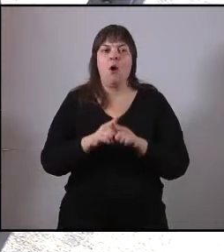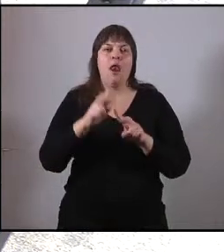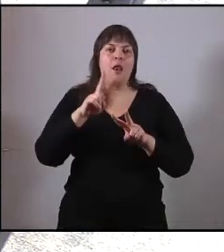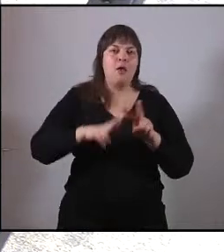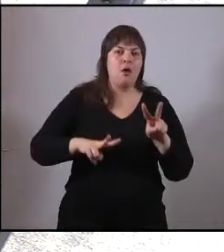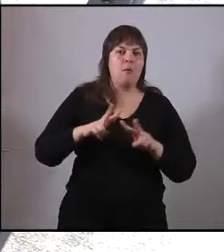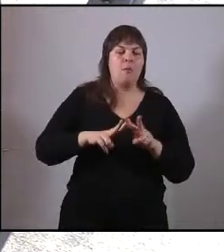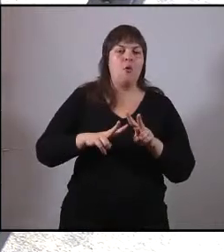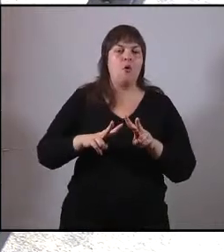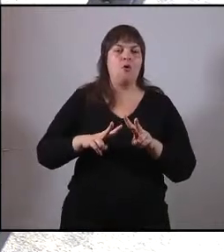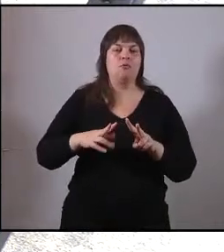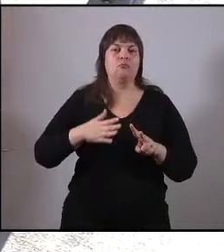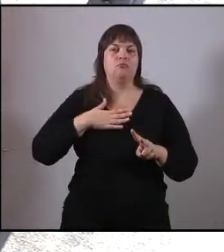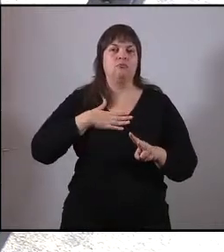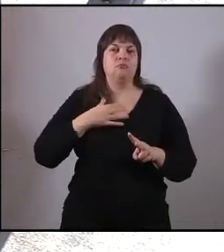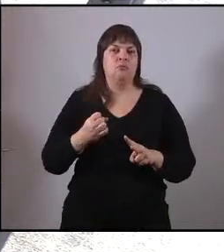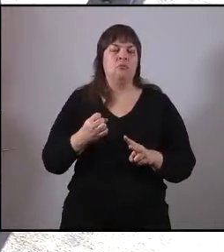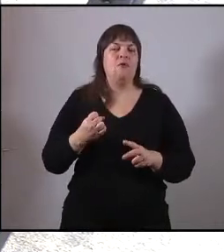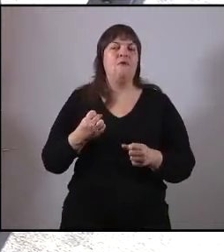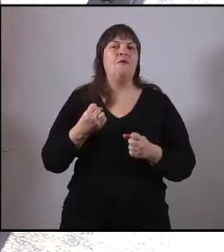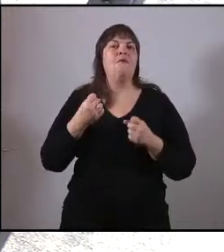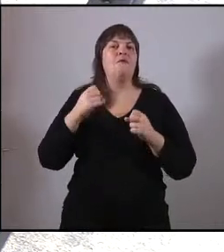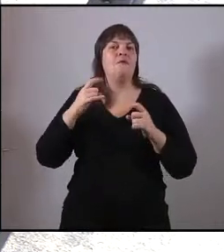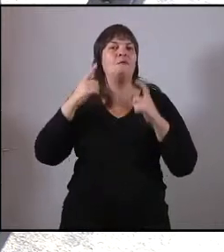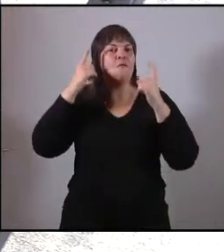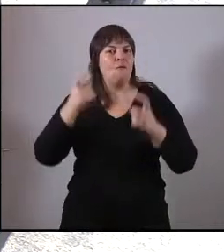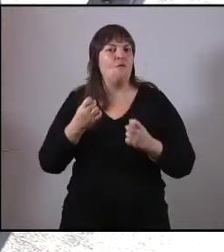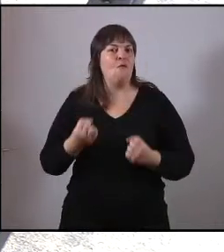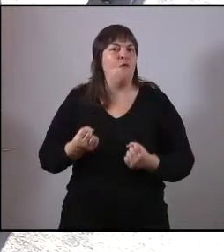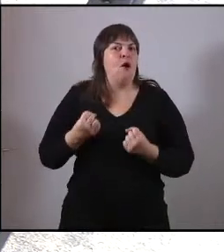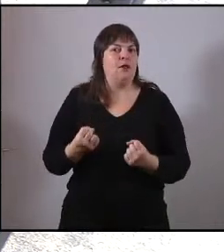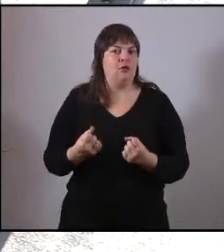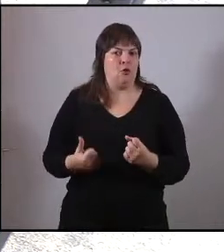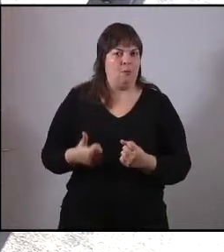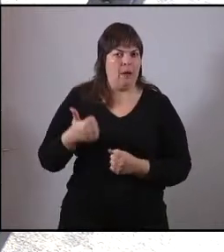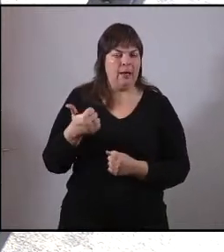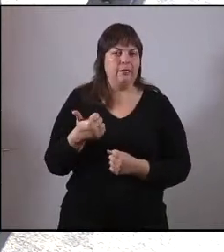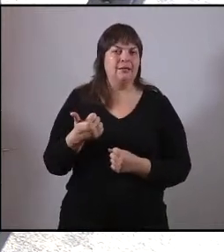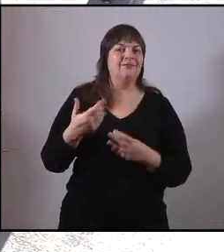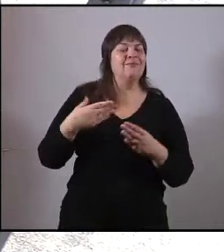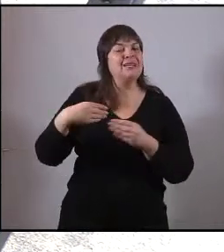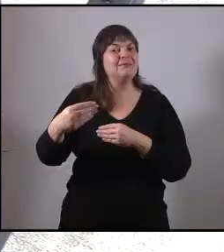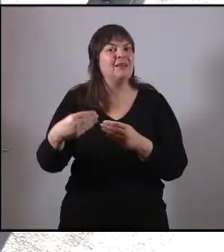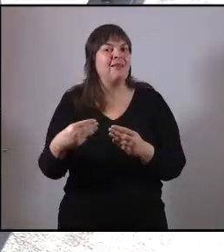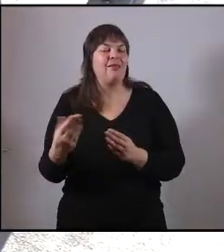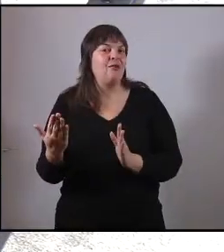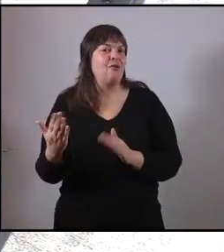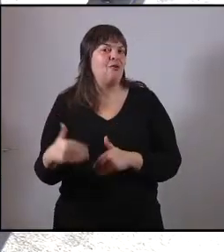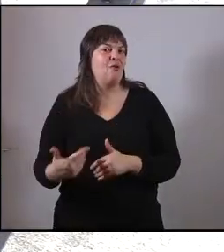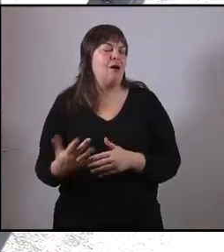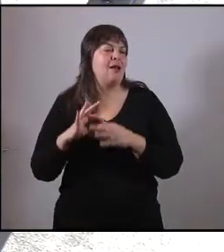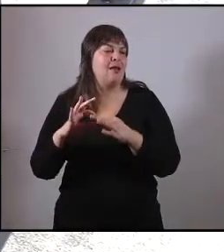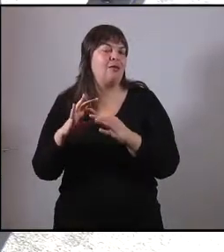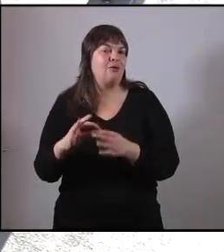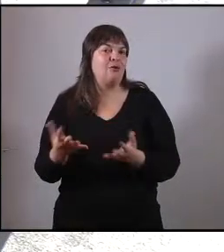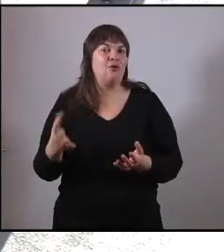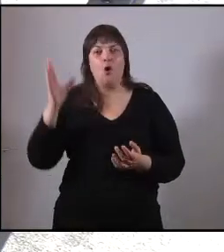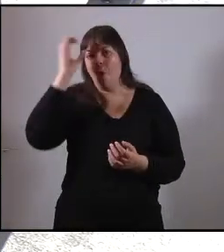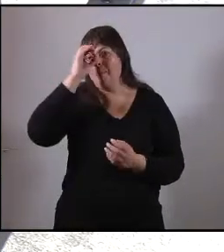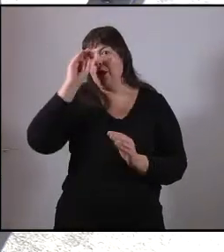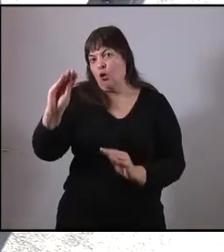en su posición, incluso reforzada. O sea, no se ve que haya una flexibilización de las relaciones. Su